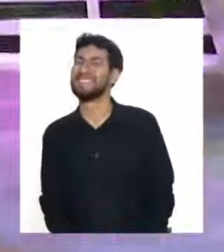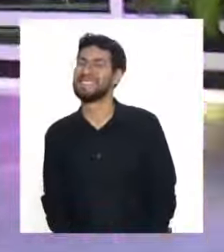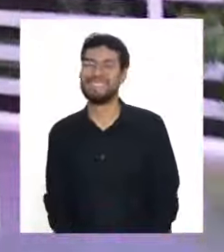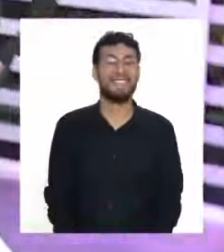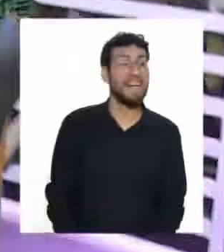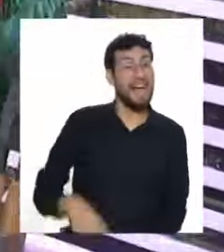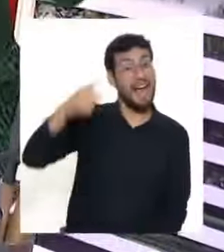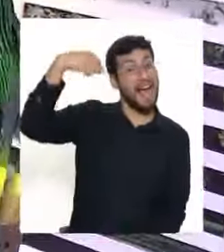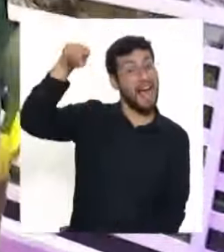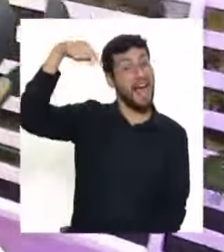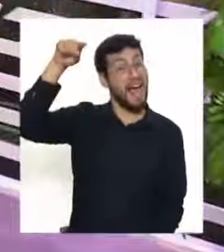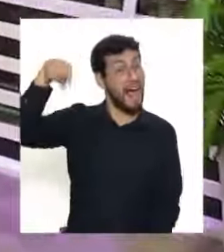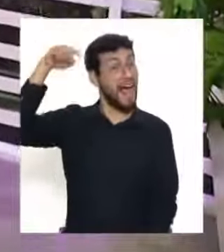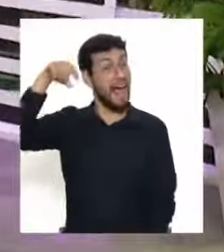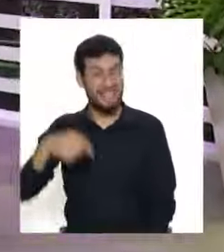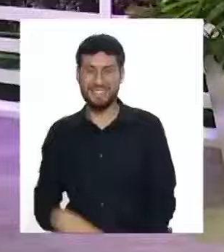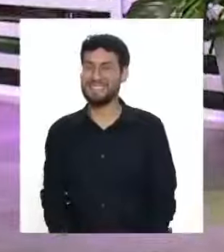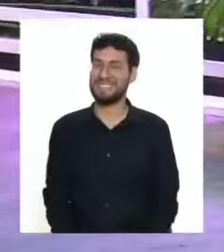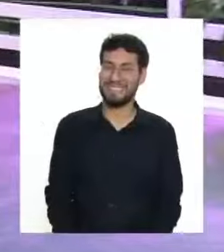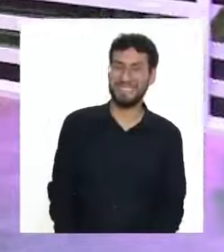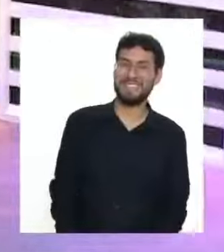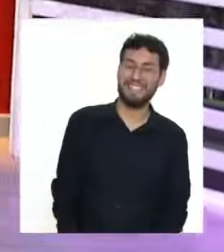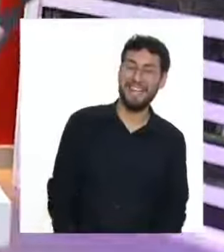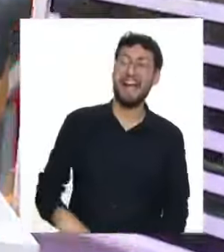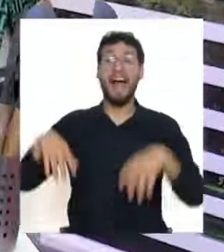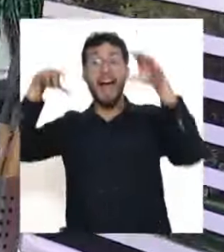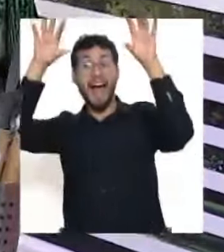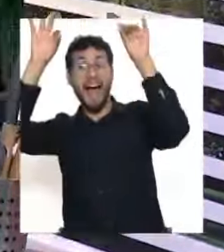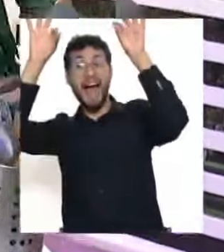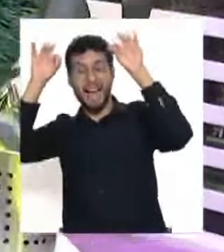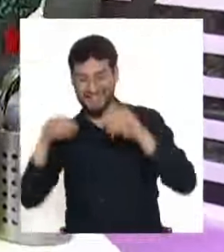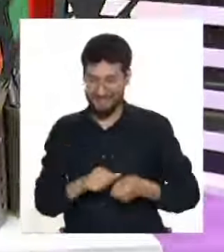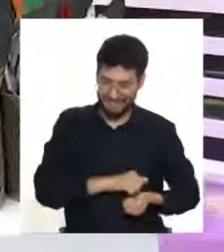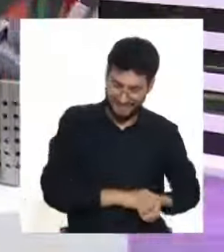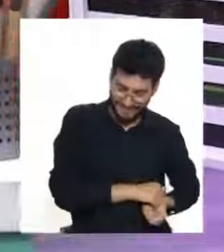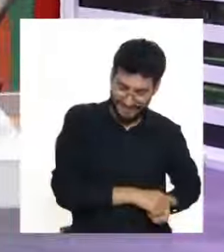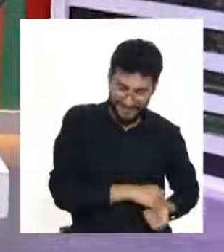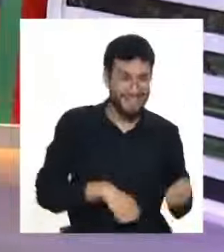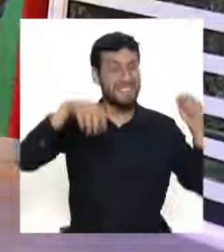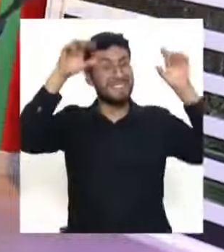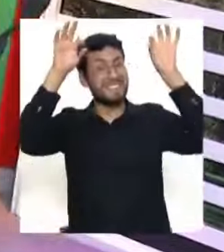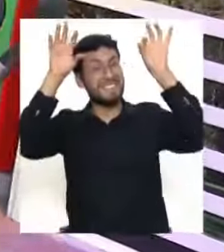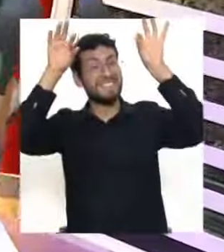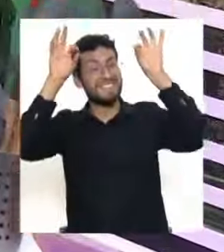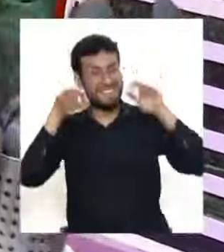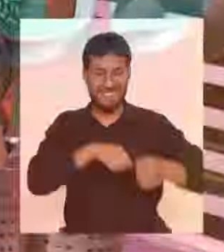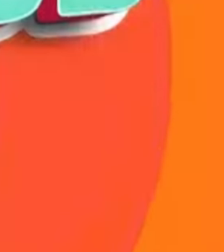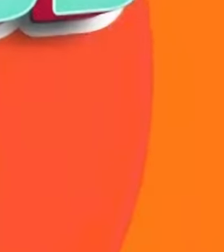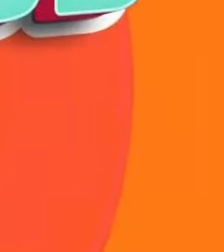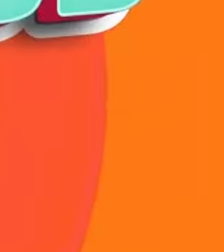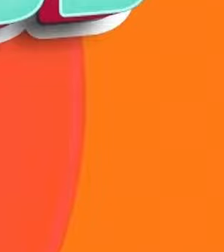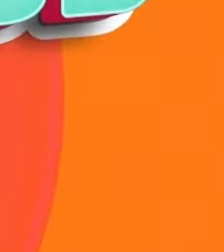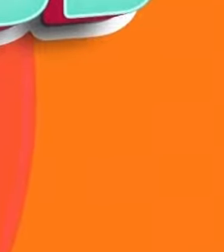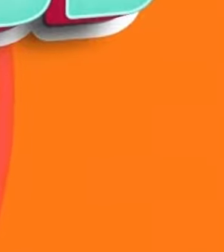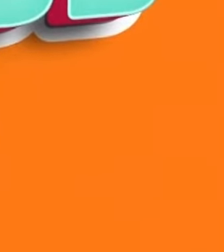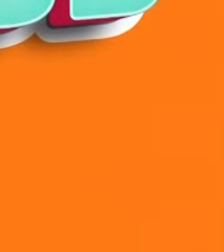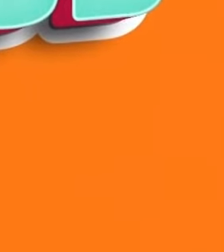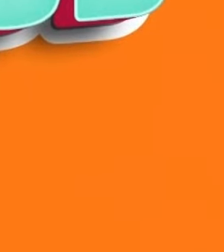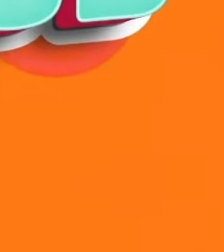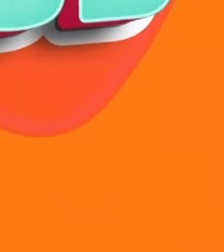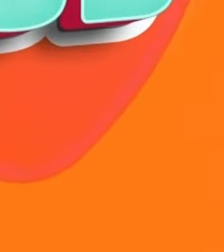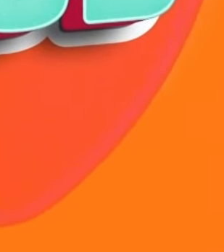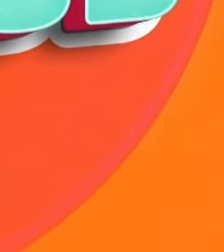Ya volvemos. Para atrás, toda mi gente va a gozar. Sigue meneando la cintura sin parar. Sus movimientos son tan ricos para